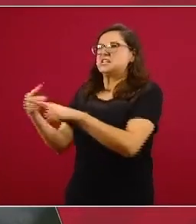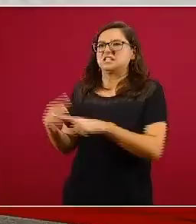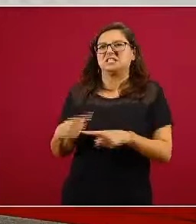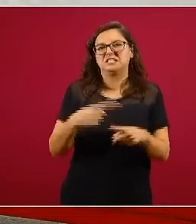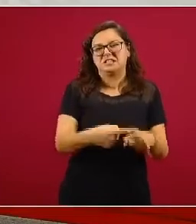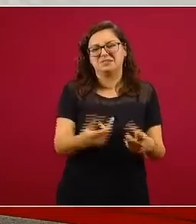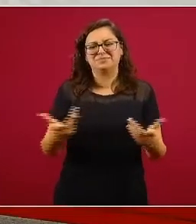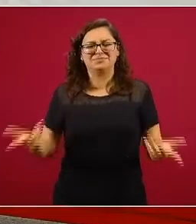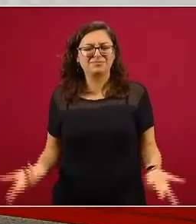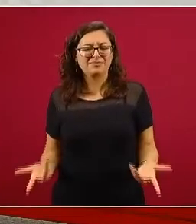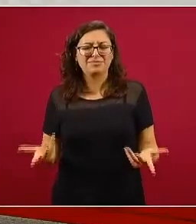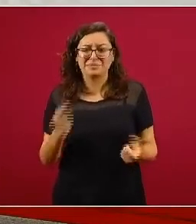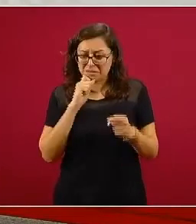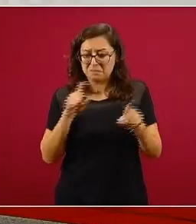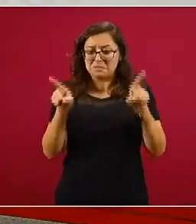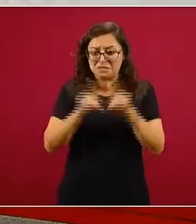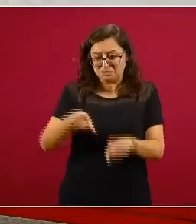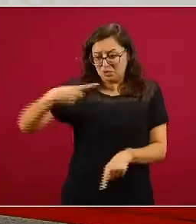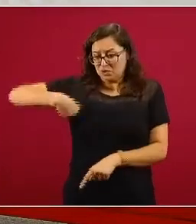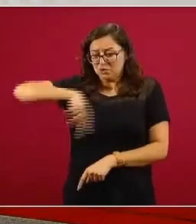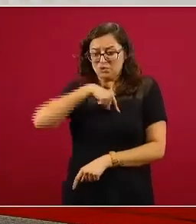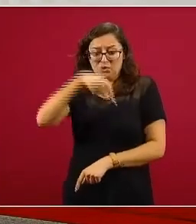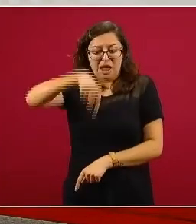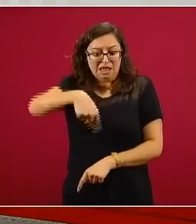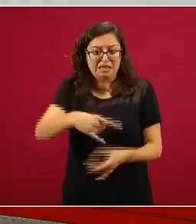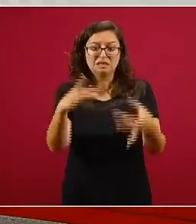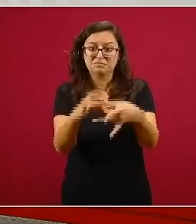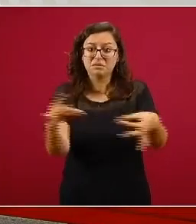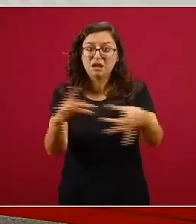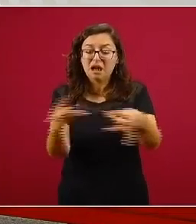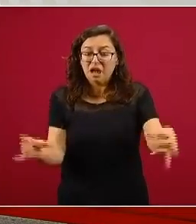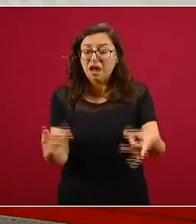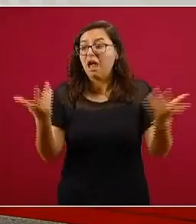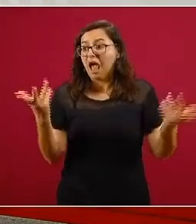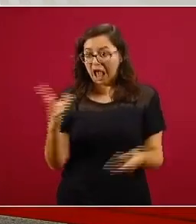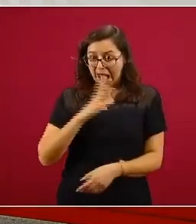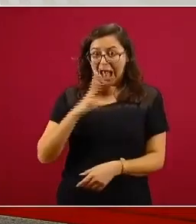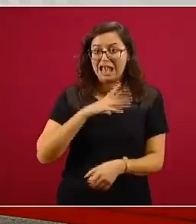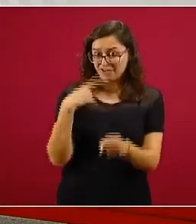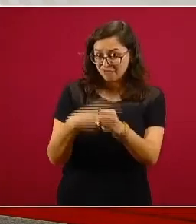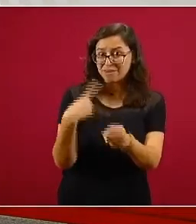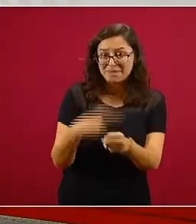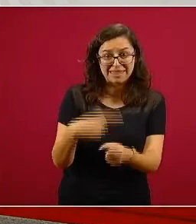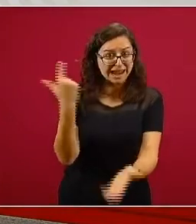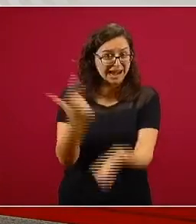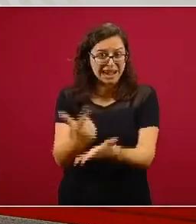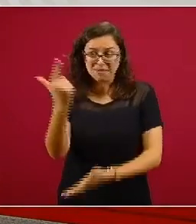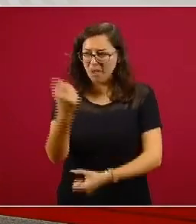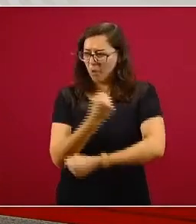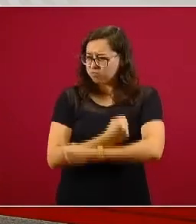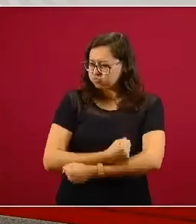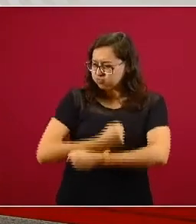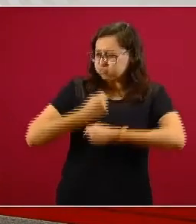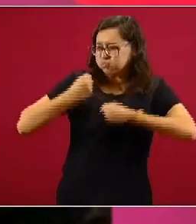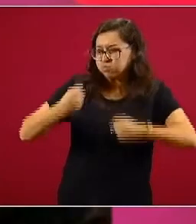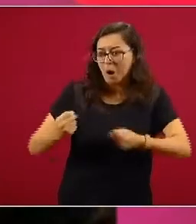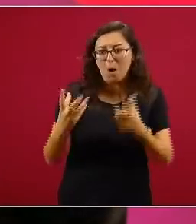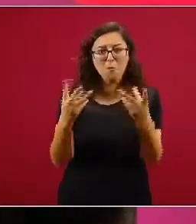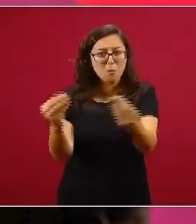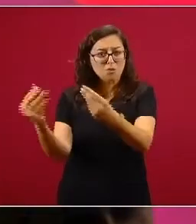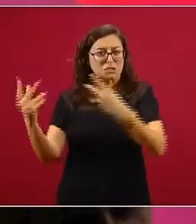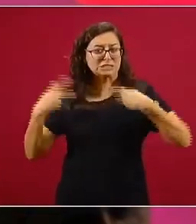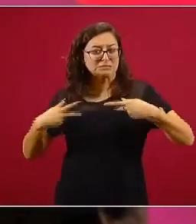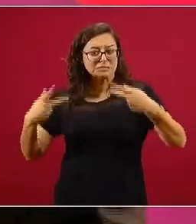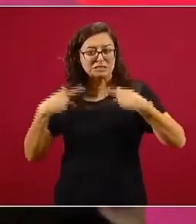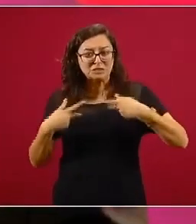diabetes, causada por la mala alimentación, que a su vez está determinada por un